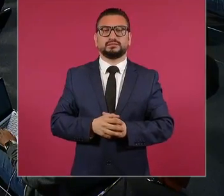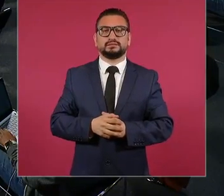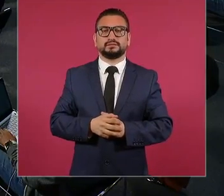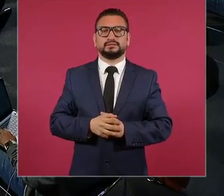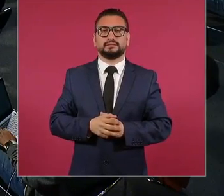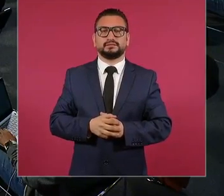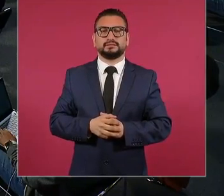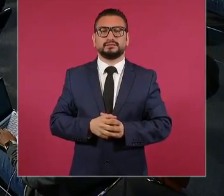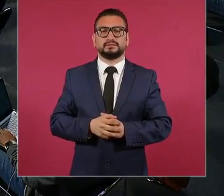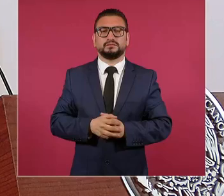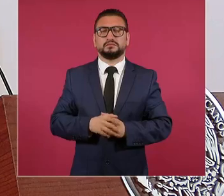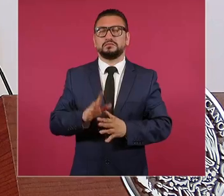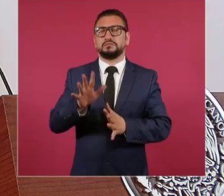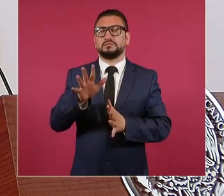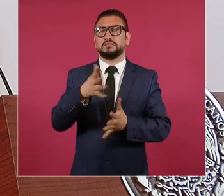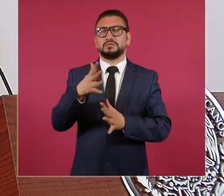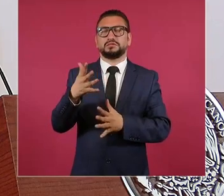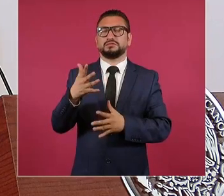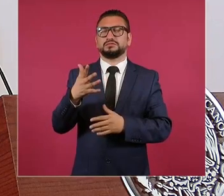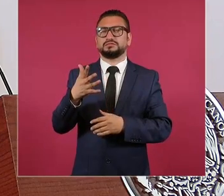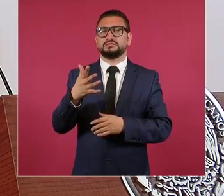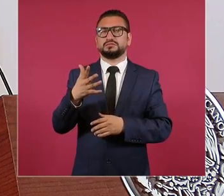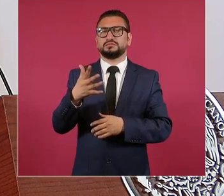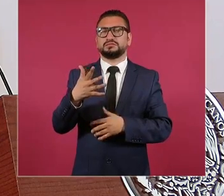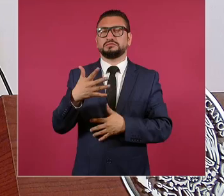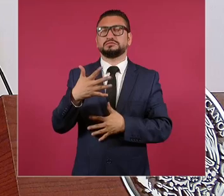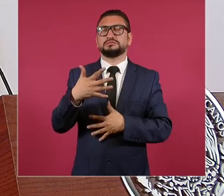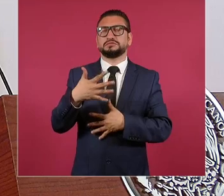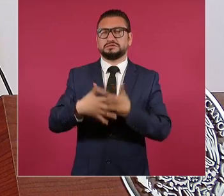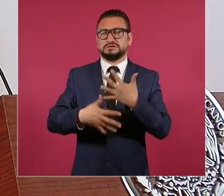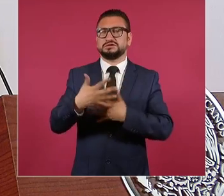pues como 15